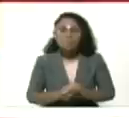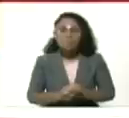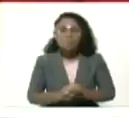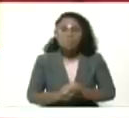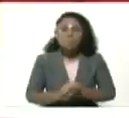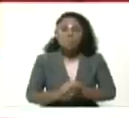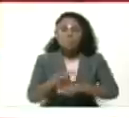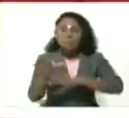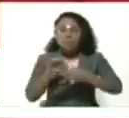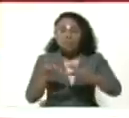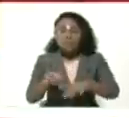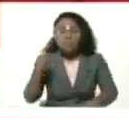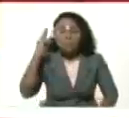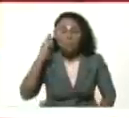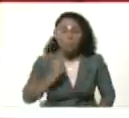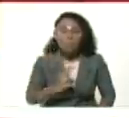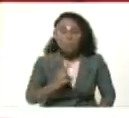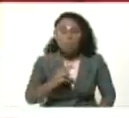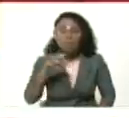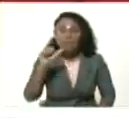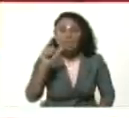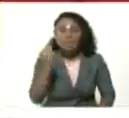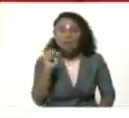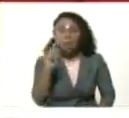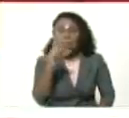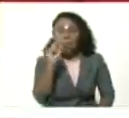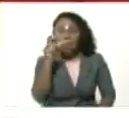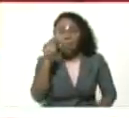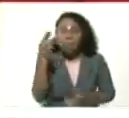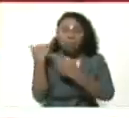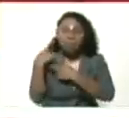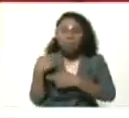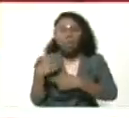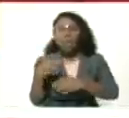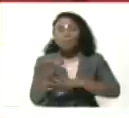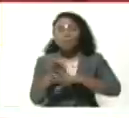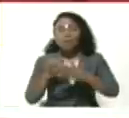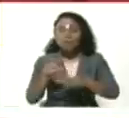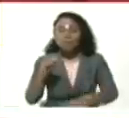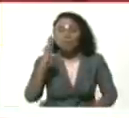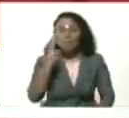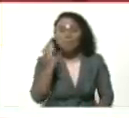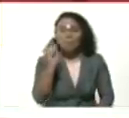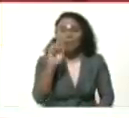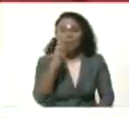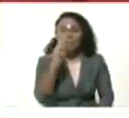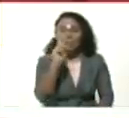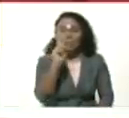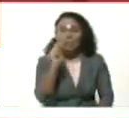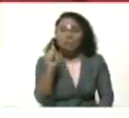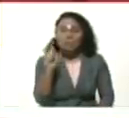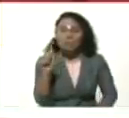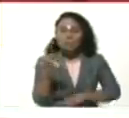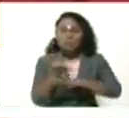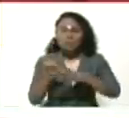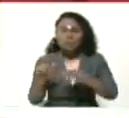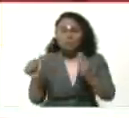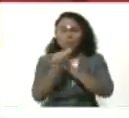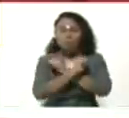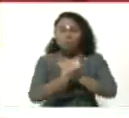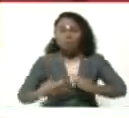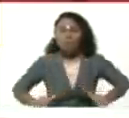Municipio Simón Bolívar, Saúl Llanes. Municipio Baruta, Georgette Topalián. Municipio Carrizal,